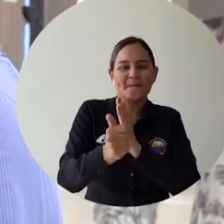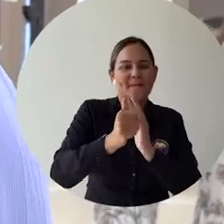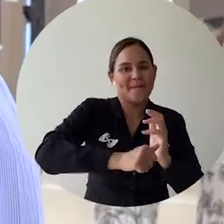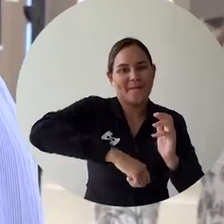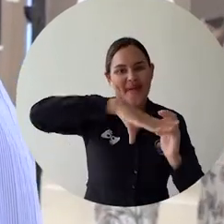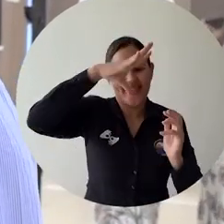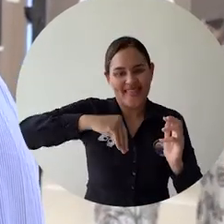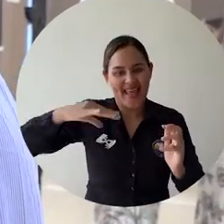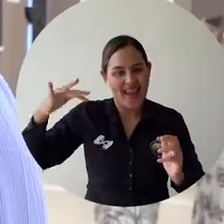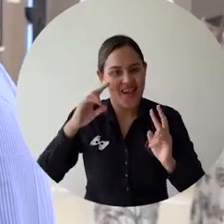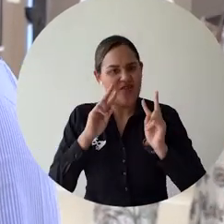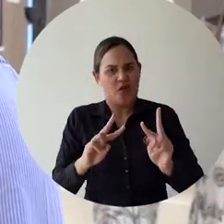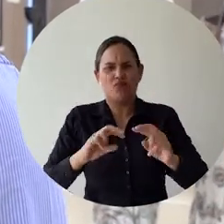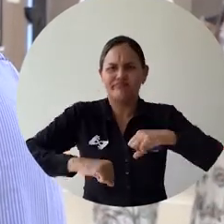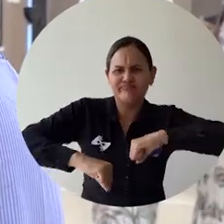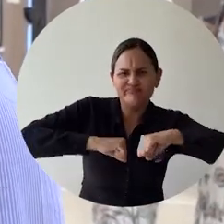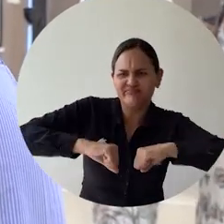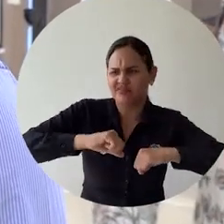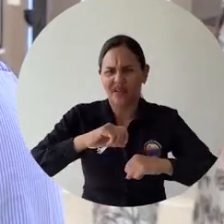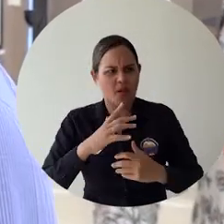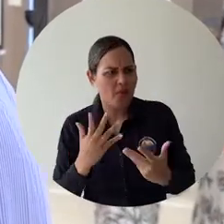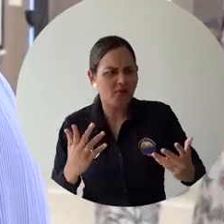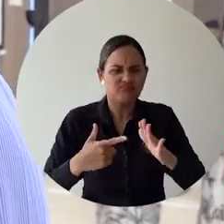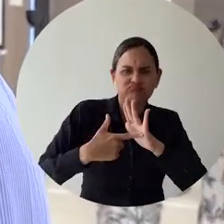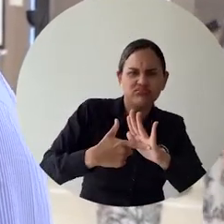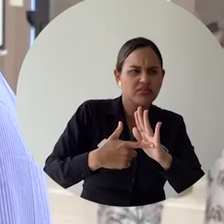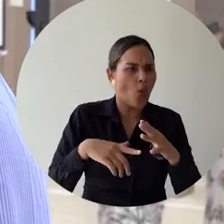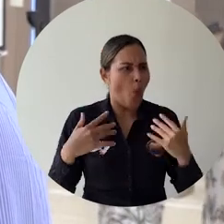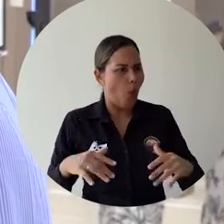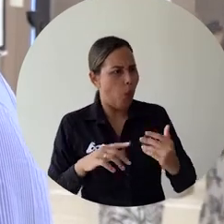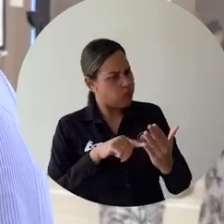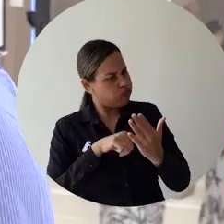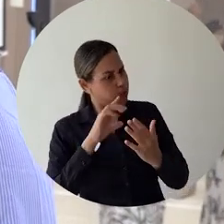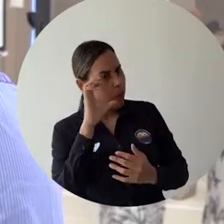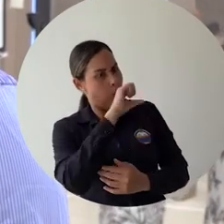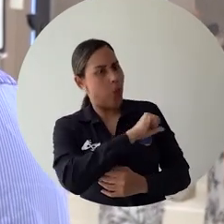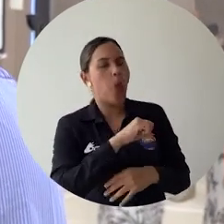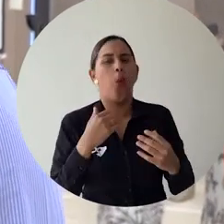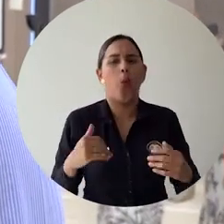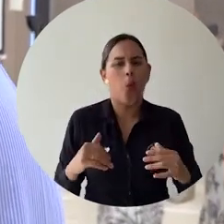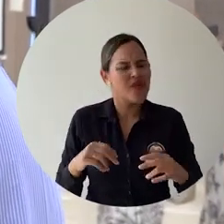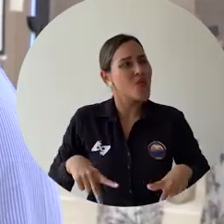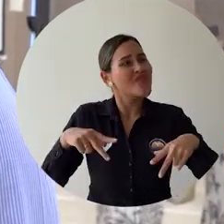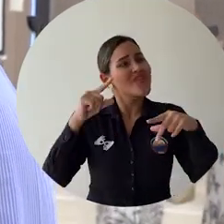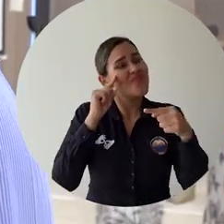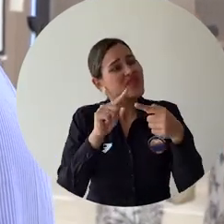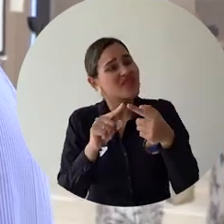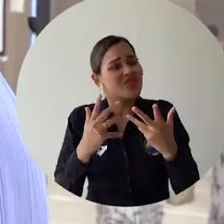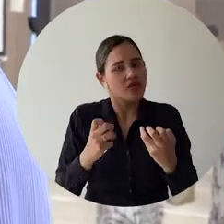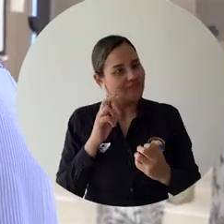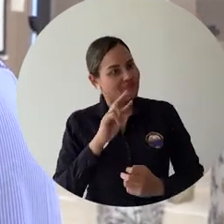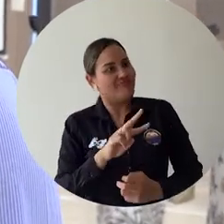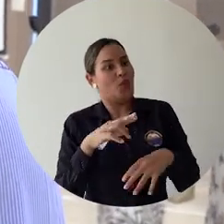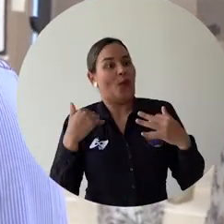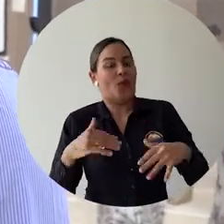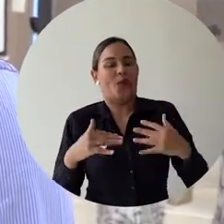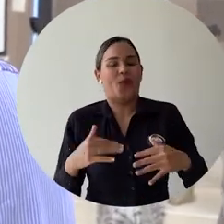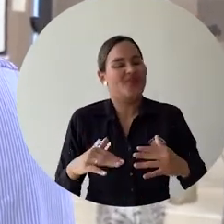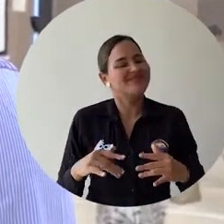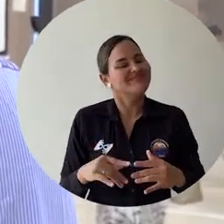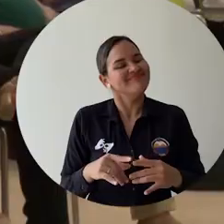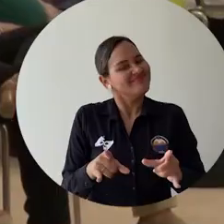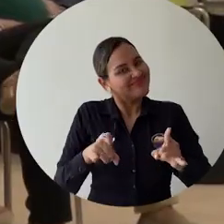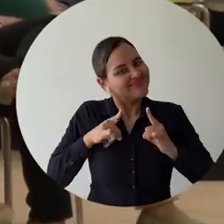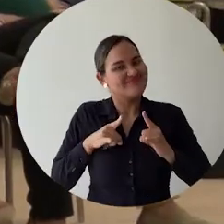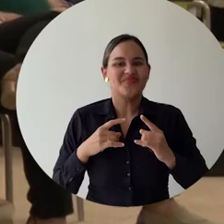ver cómo sienten, son distintos, cómo se sienten más empoderados, cómo cambian su actitud, lo que aspiran y lo que esperan de la vida, pues